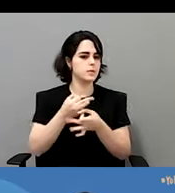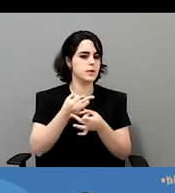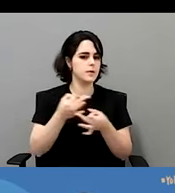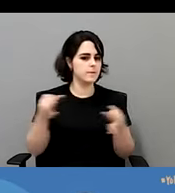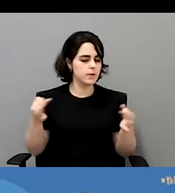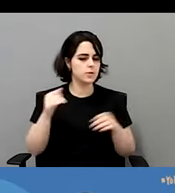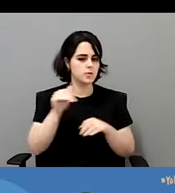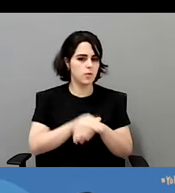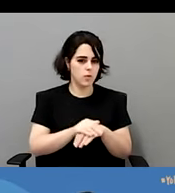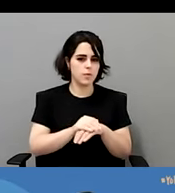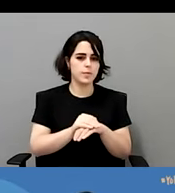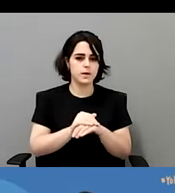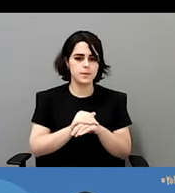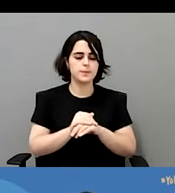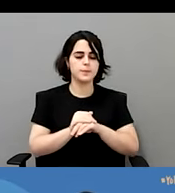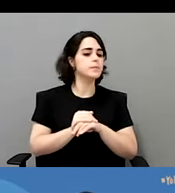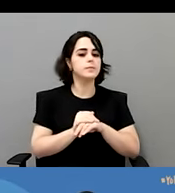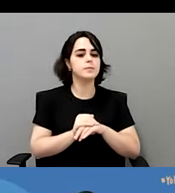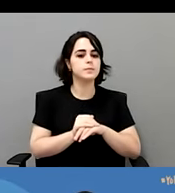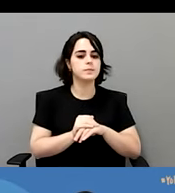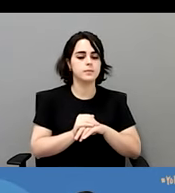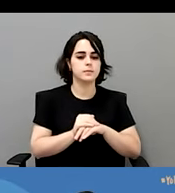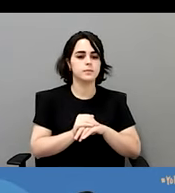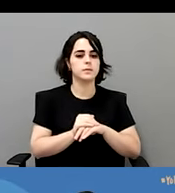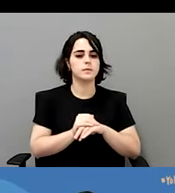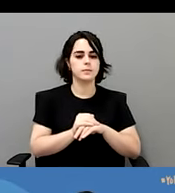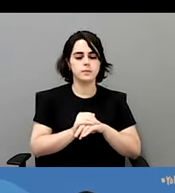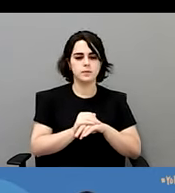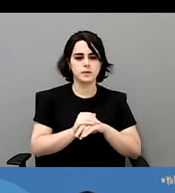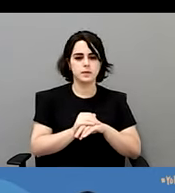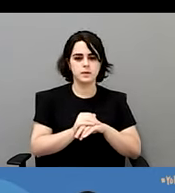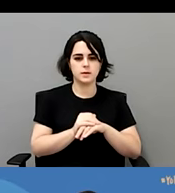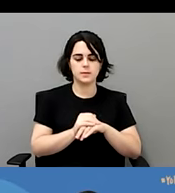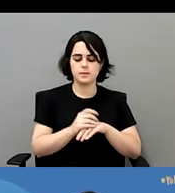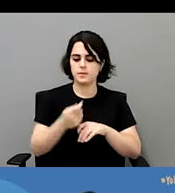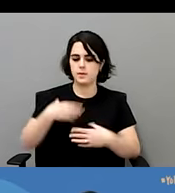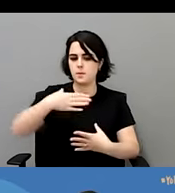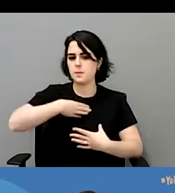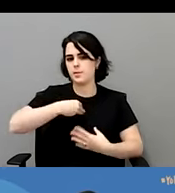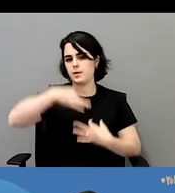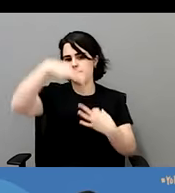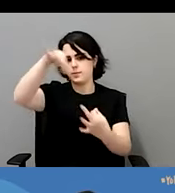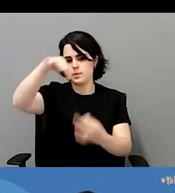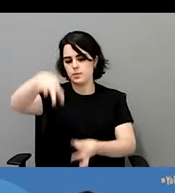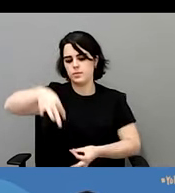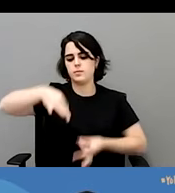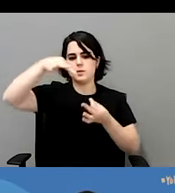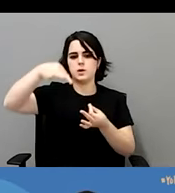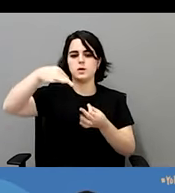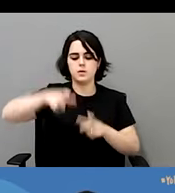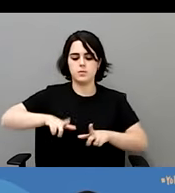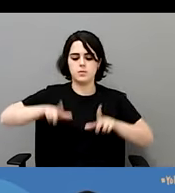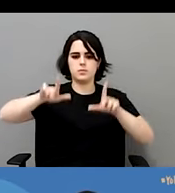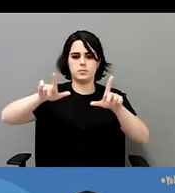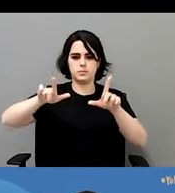que entregan un documento, que es un plan individual